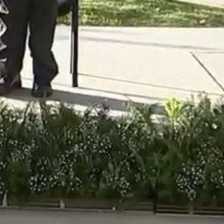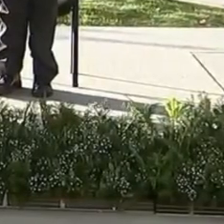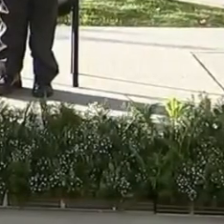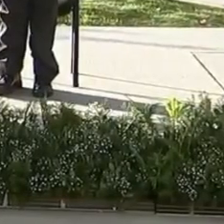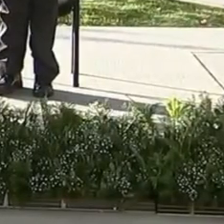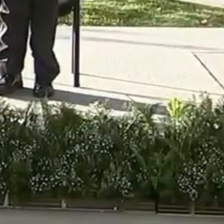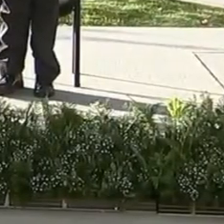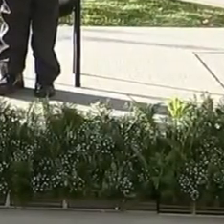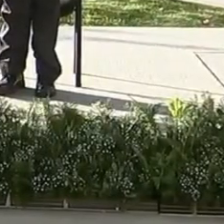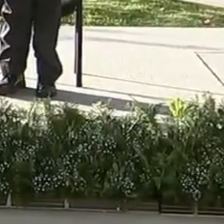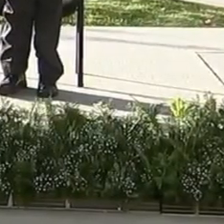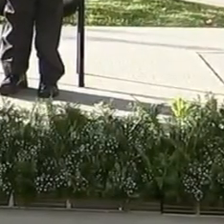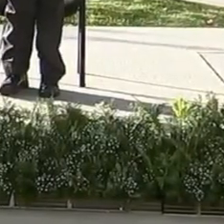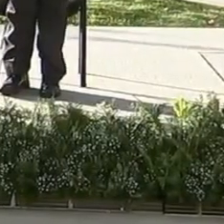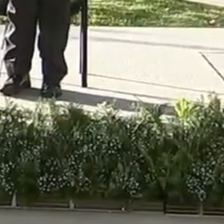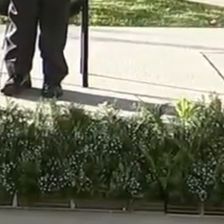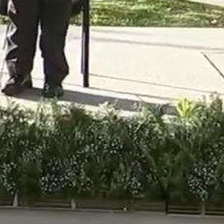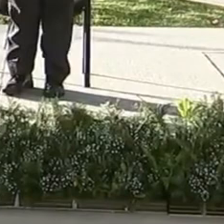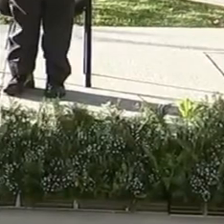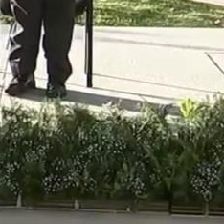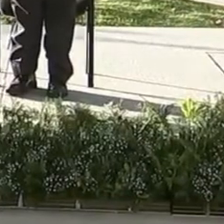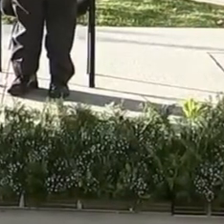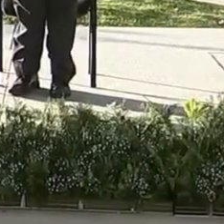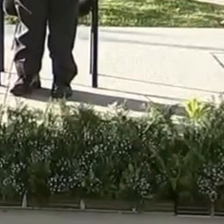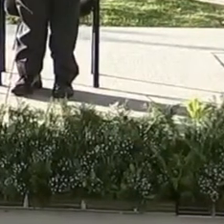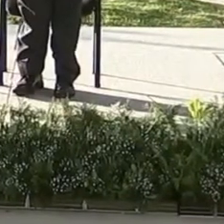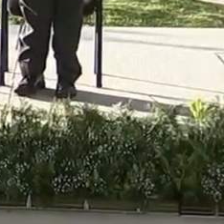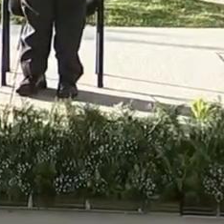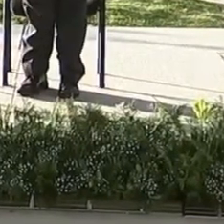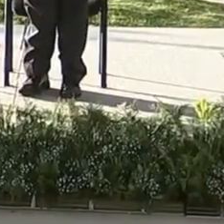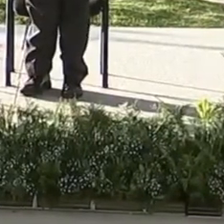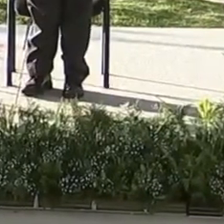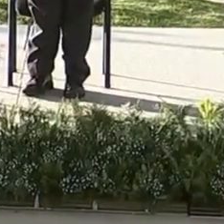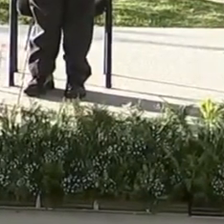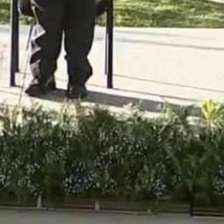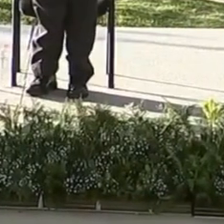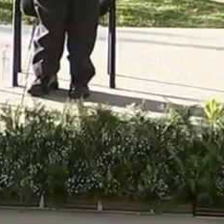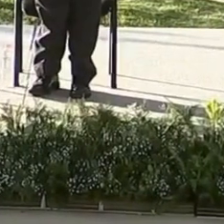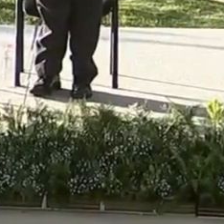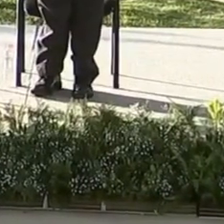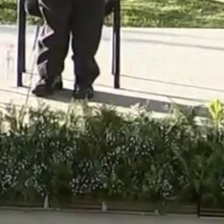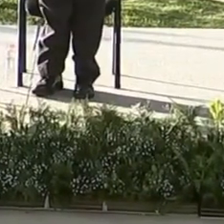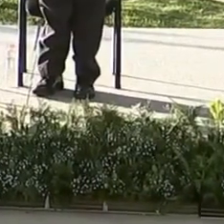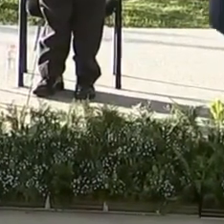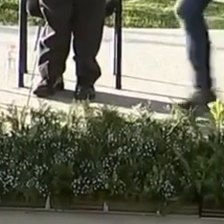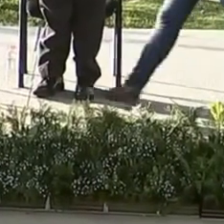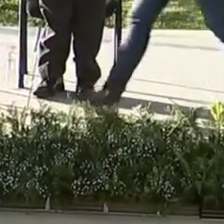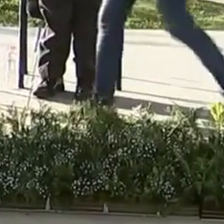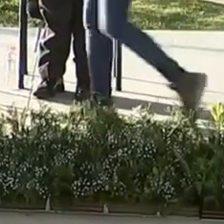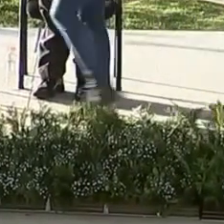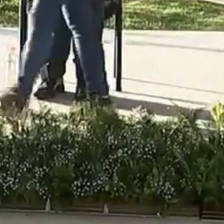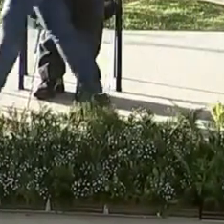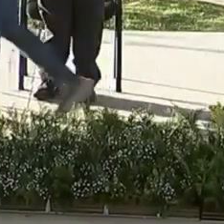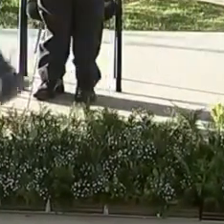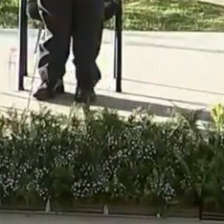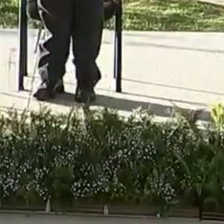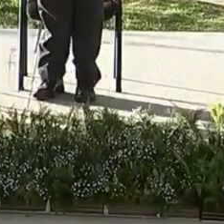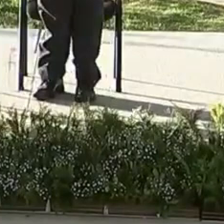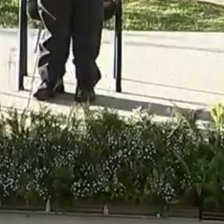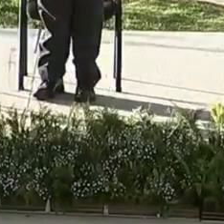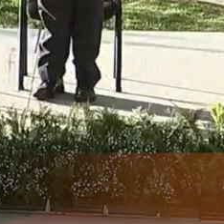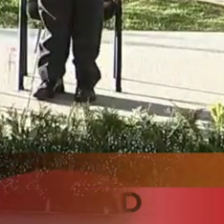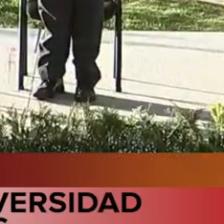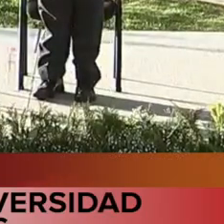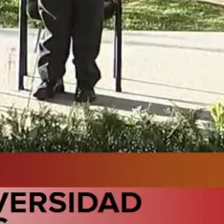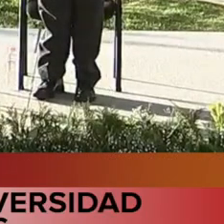En estos momentos, el presidente constitucional de los Estados Unidos Mexicanos, licenciado Andrés Manuel López Obrador, e integrantes del Presidium, realizarán el corte de listón